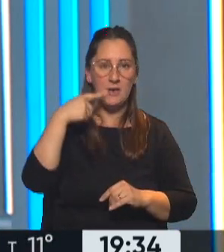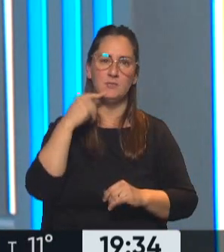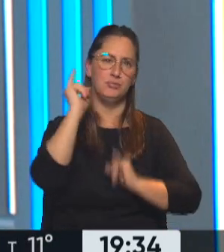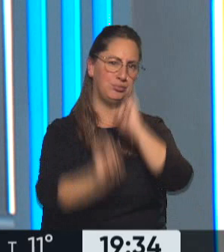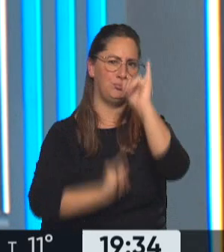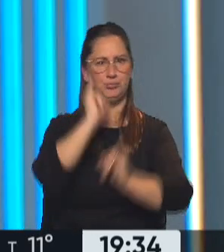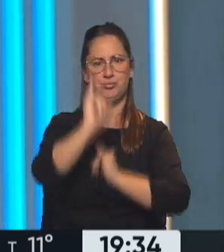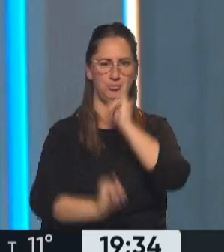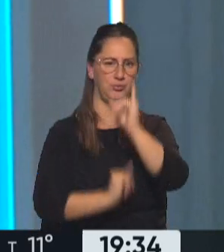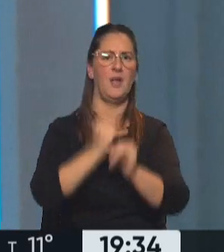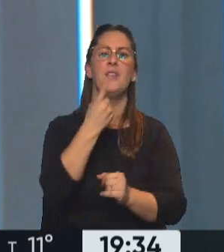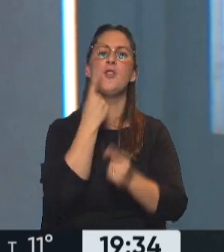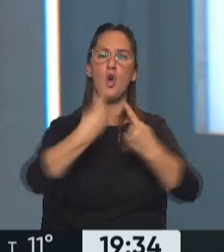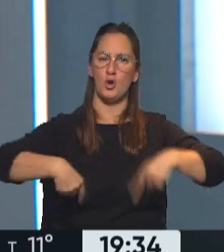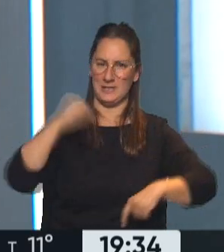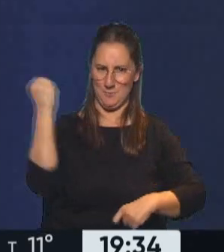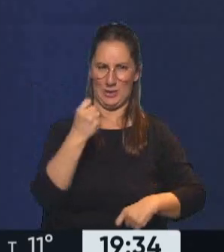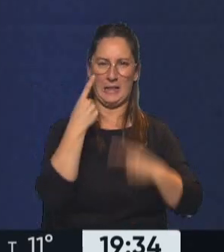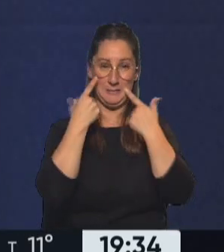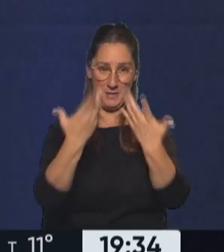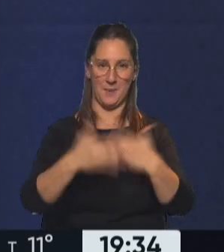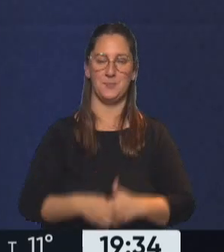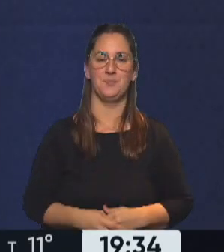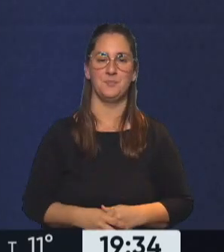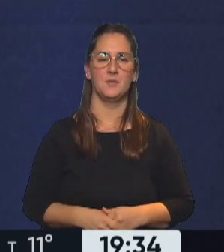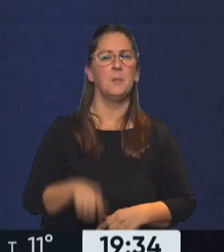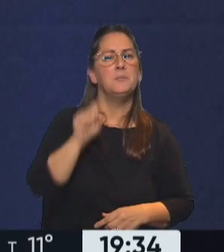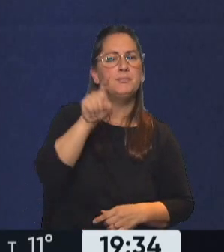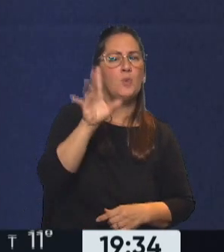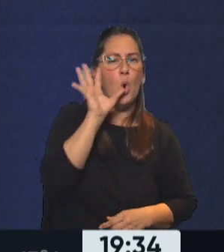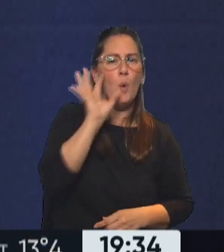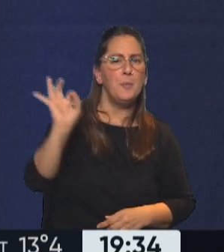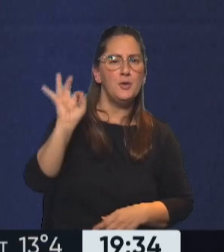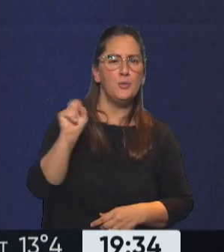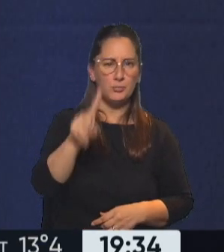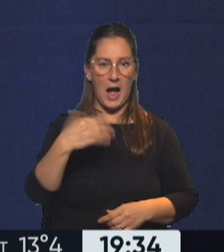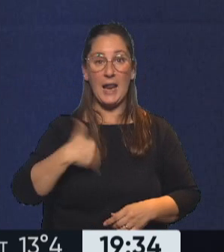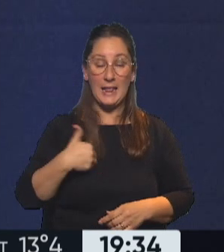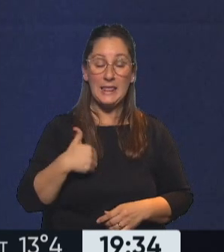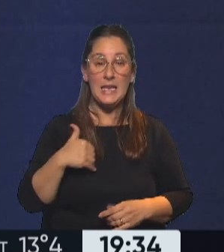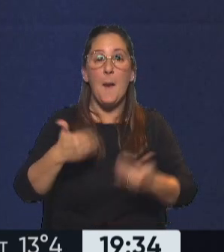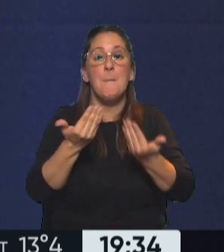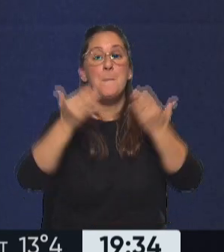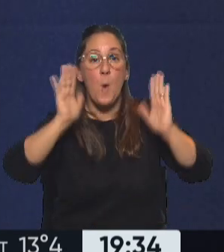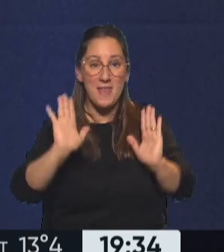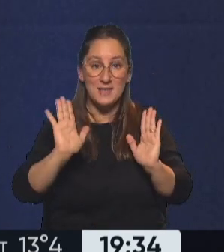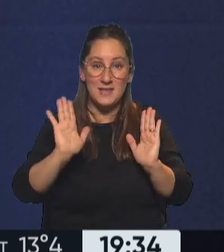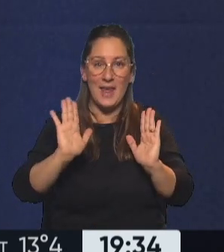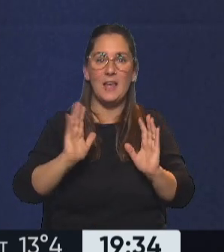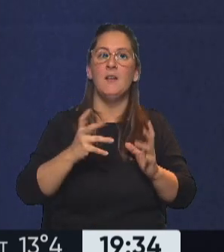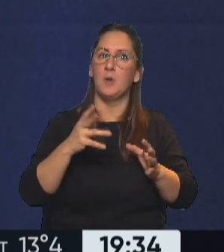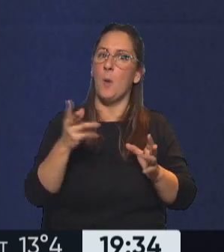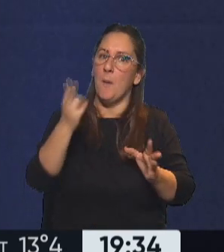todo y dijo cosas importantes, escuchalo. Según su opinión, Argentina puede ser la